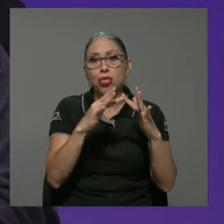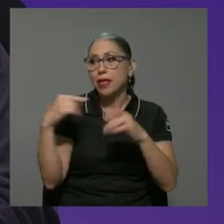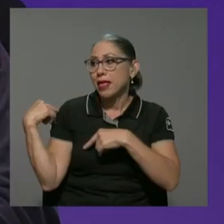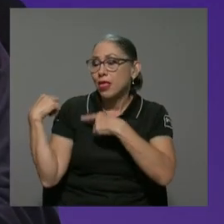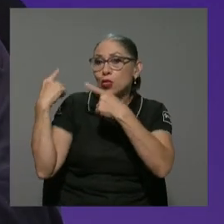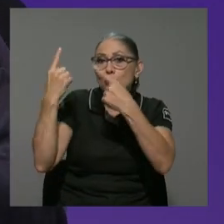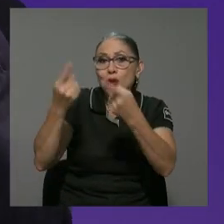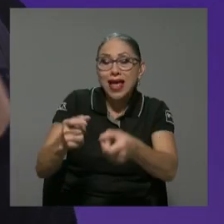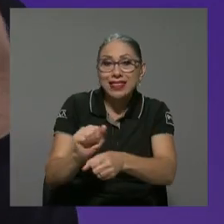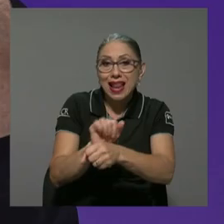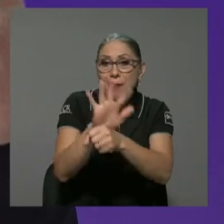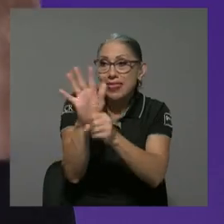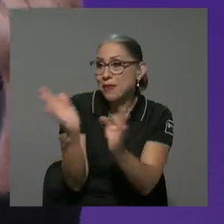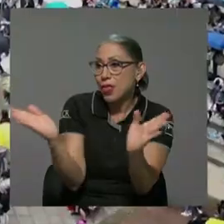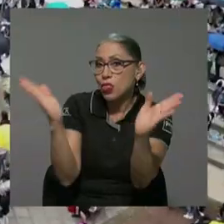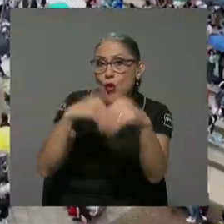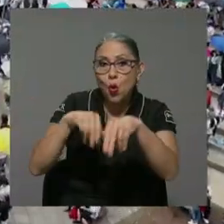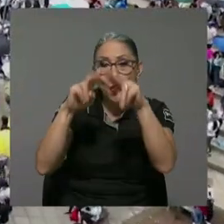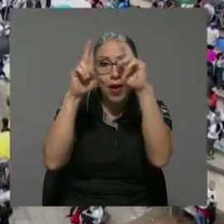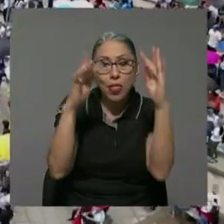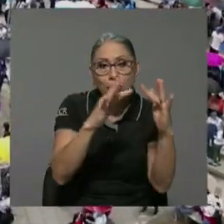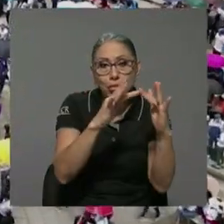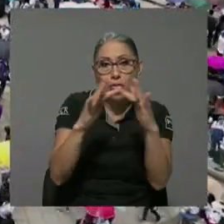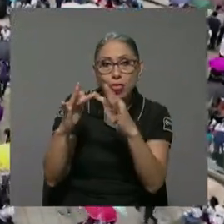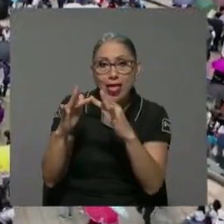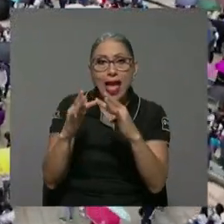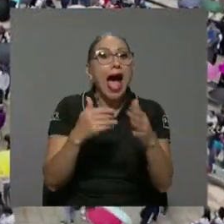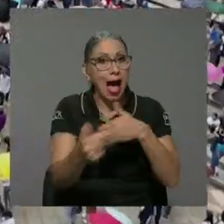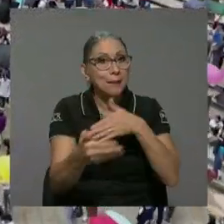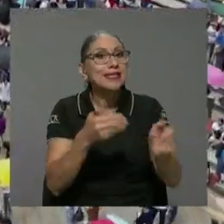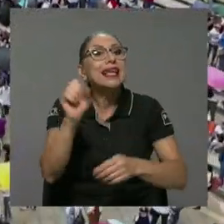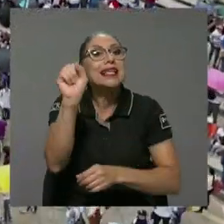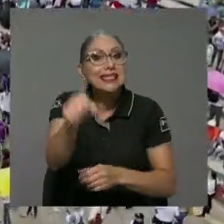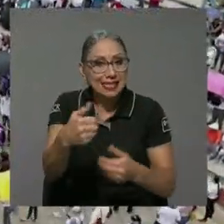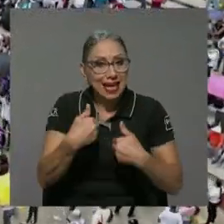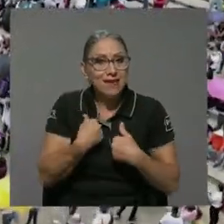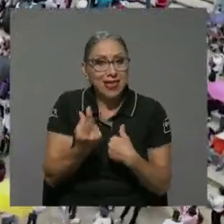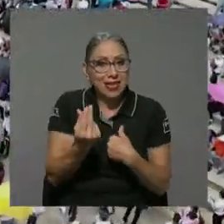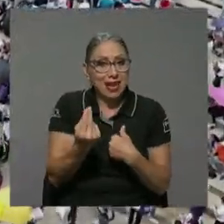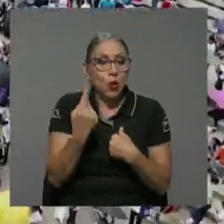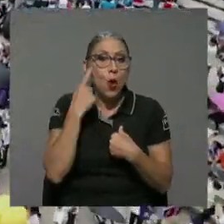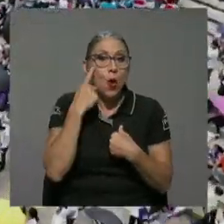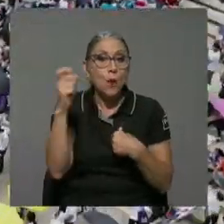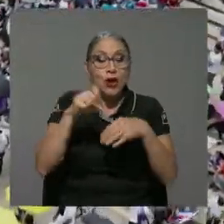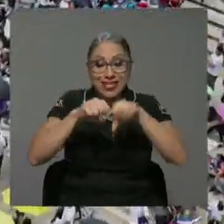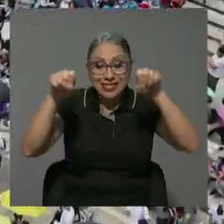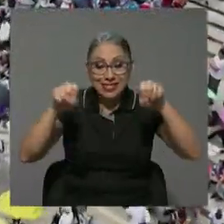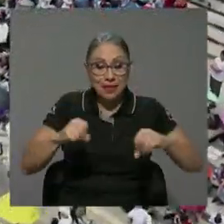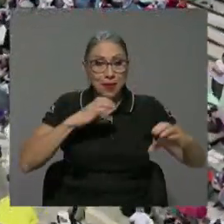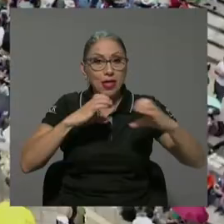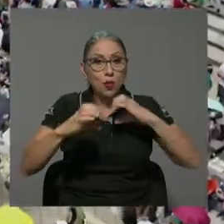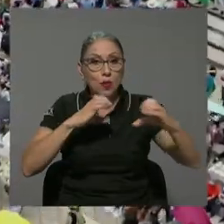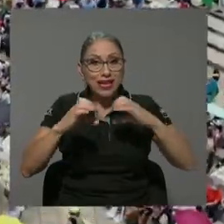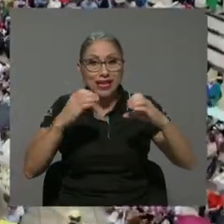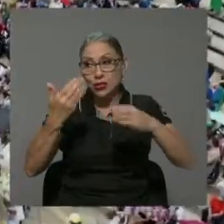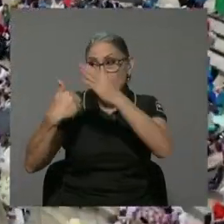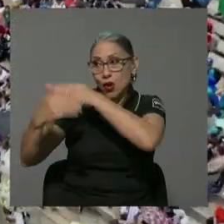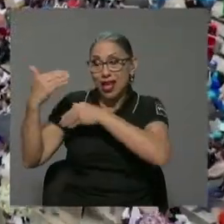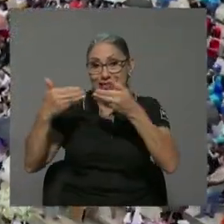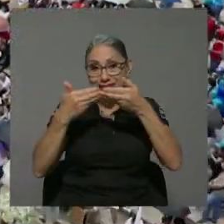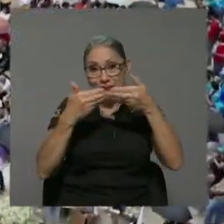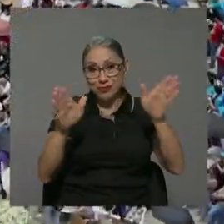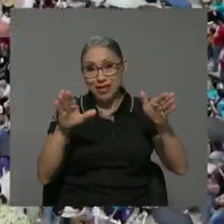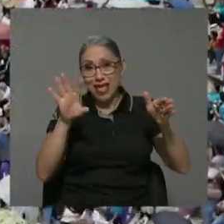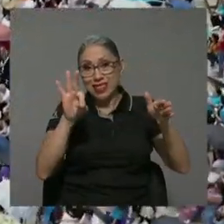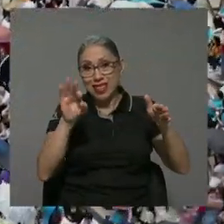dinero. Porque en la privatización, en la apertura de las telecomunicaciones, en el contexto del TLC, se aprobó